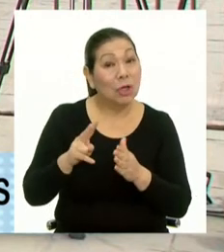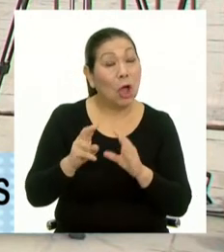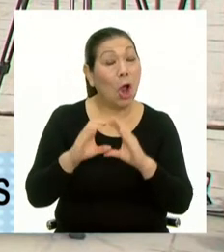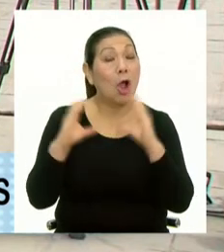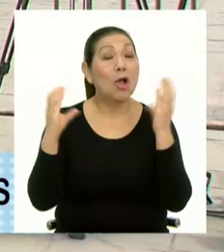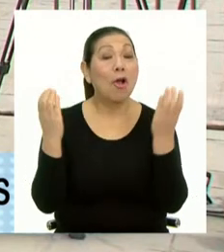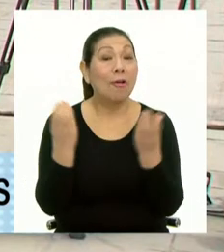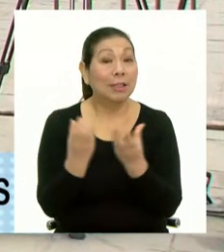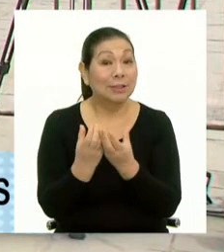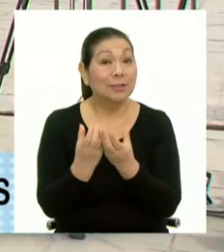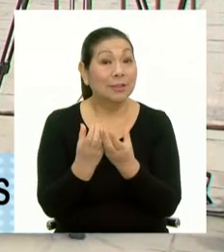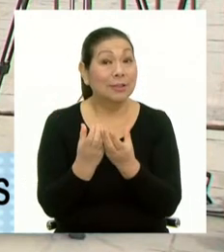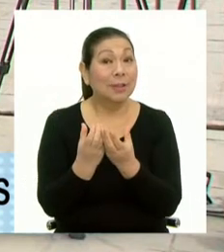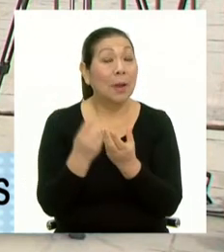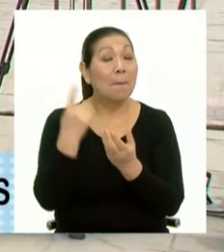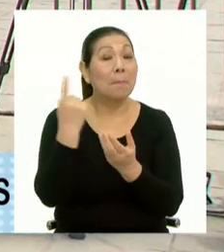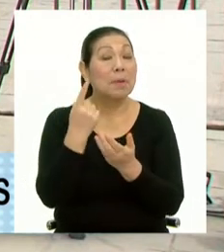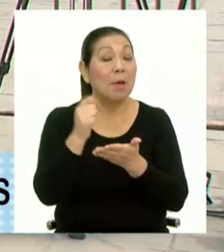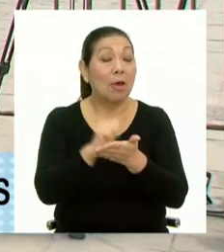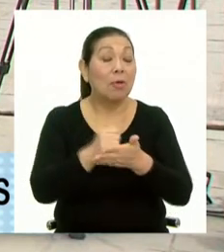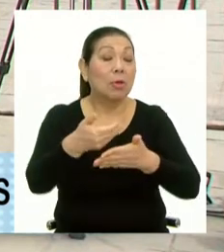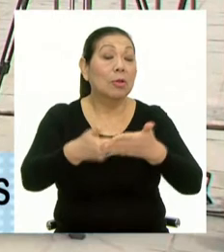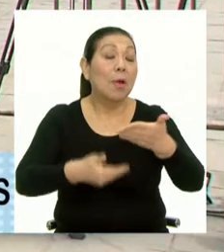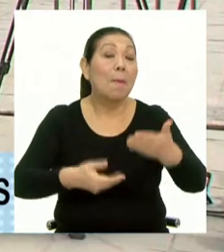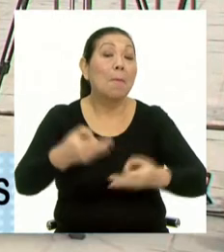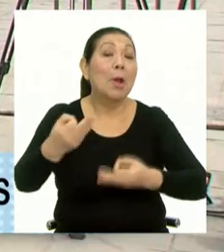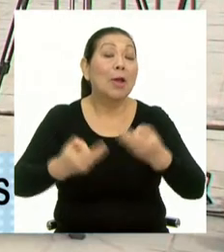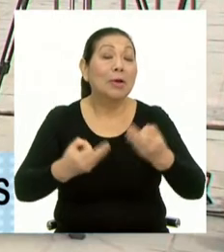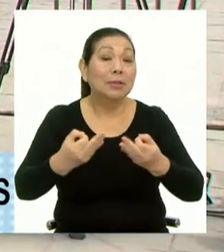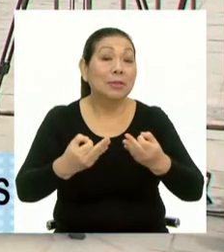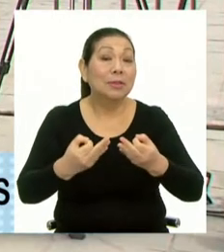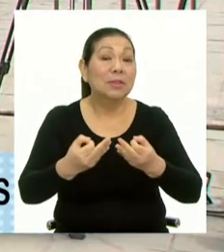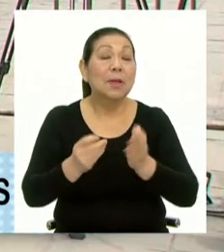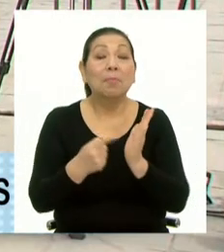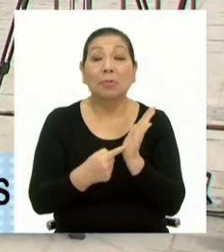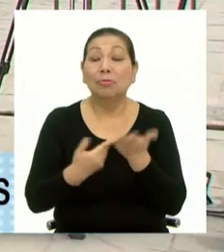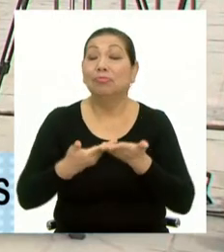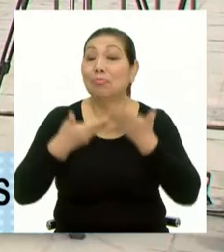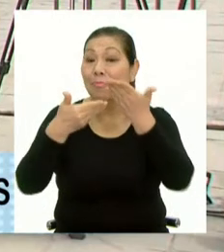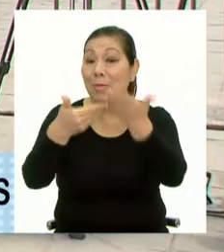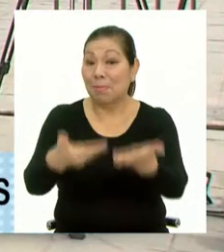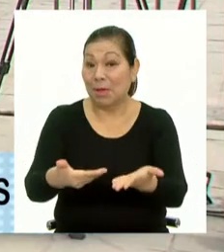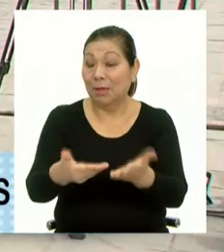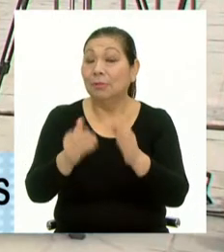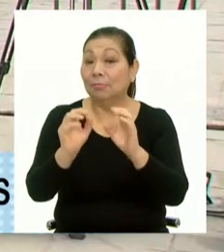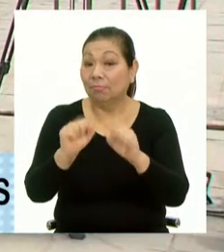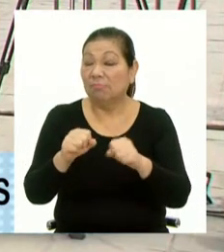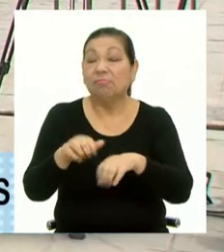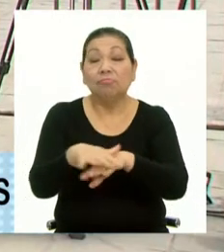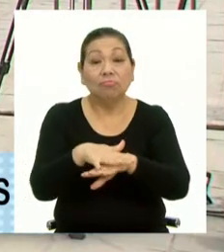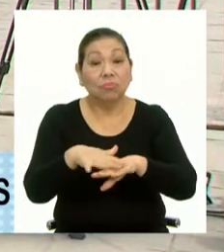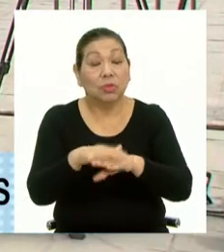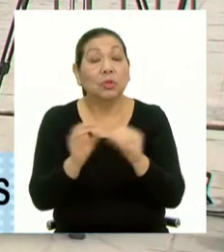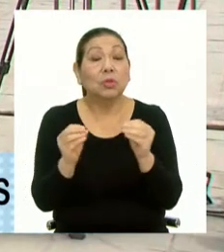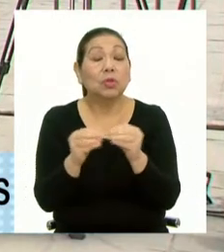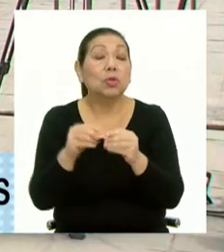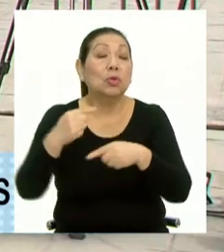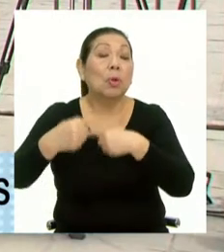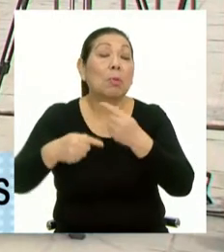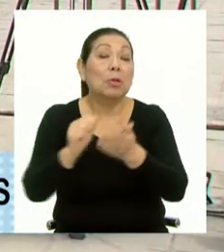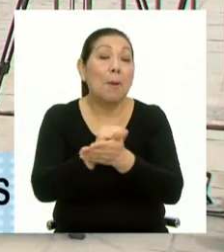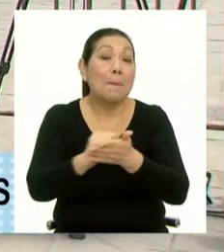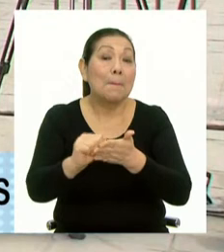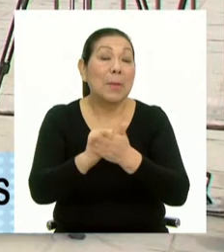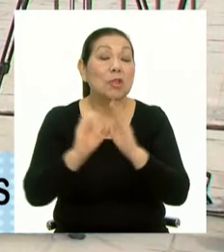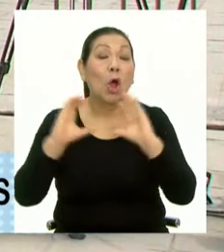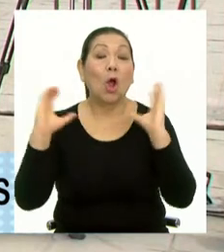de la República el primer borrador del presupuesto general de la República y que será tratado y abordado en los próximos meses